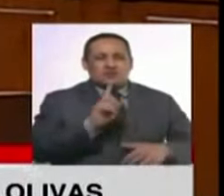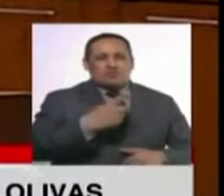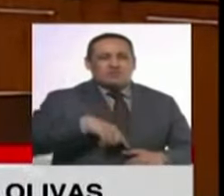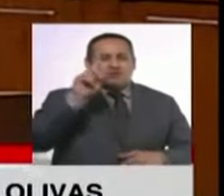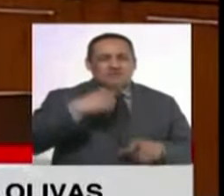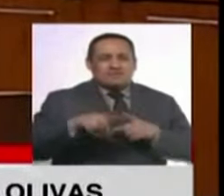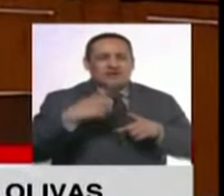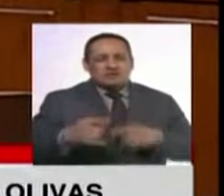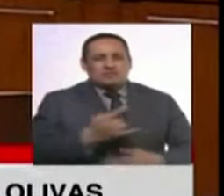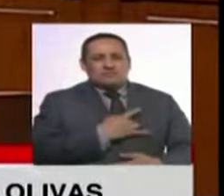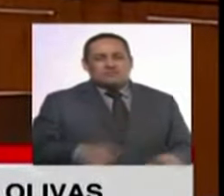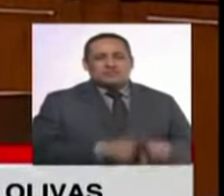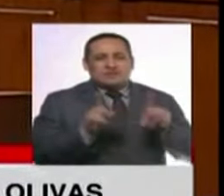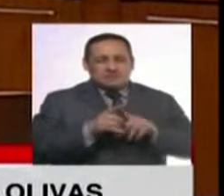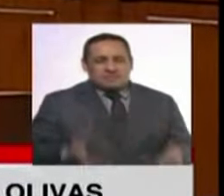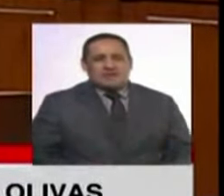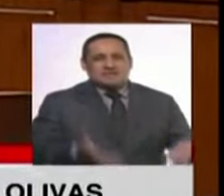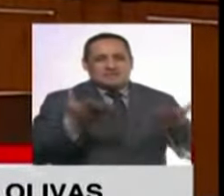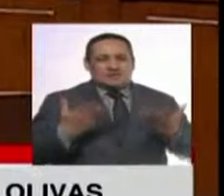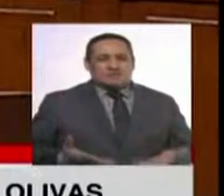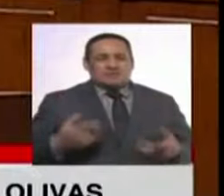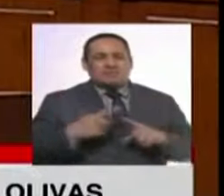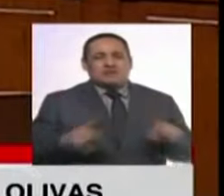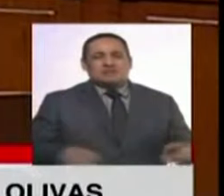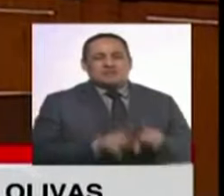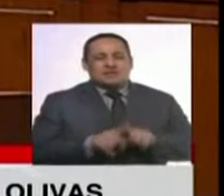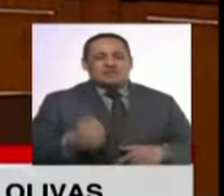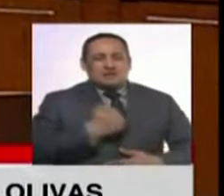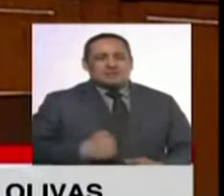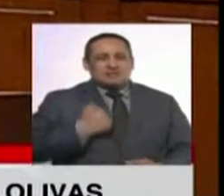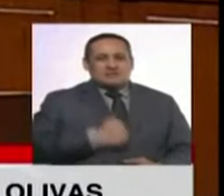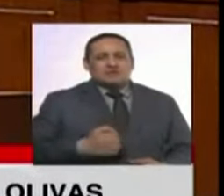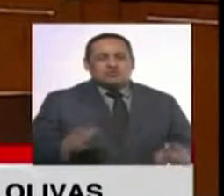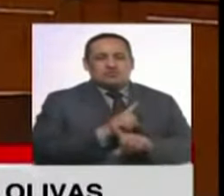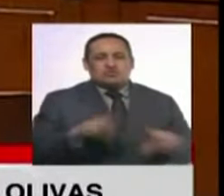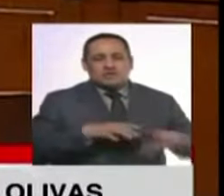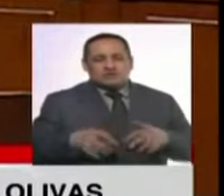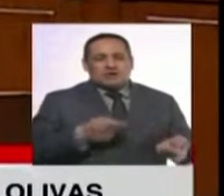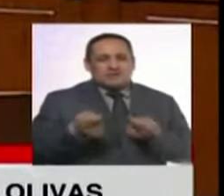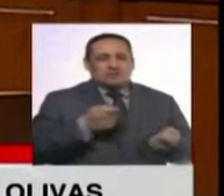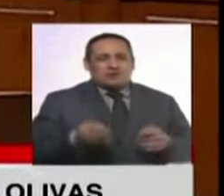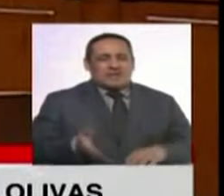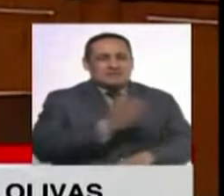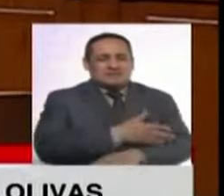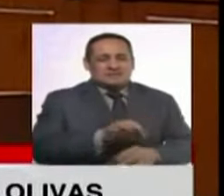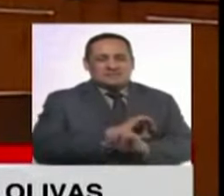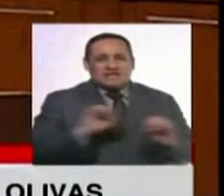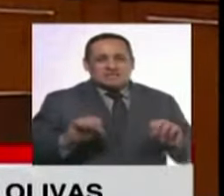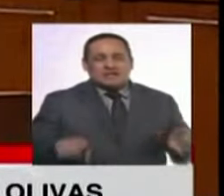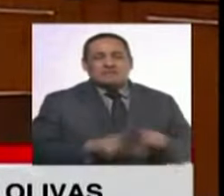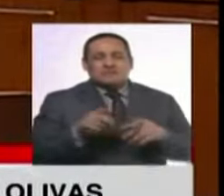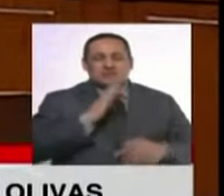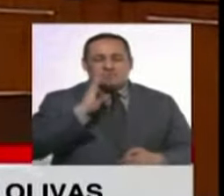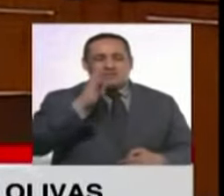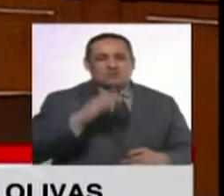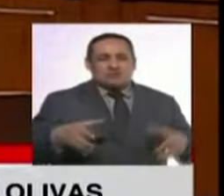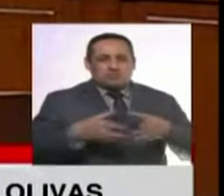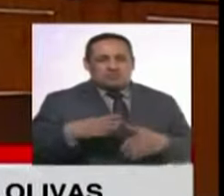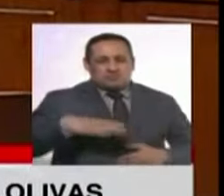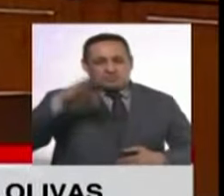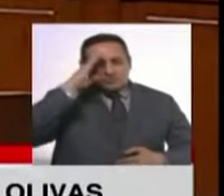millón de uniformes para recibir pero lamentablemente no se hizo una gestión al respecto y yo ya dispuesto al